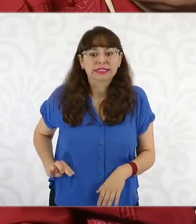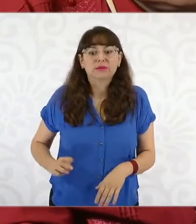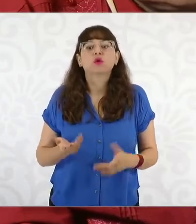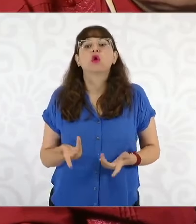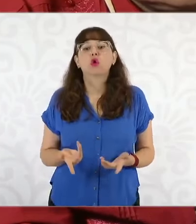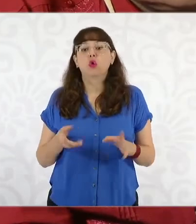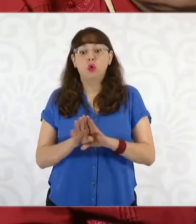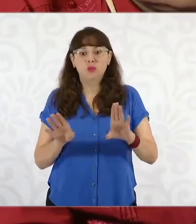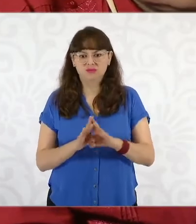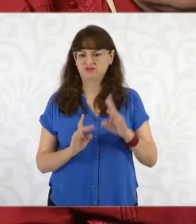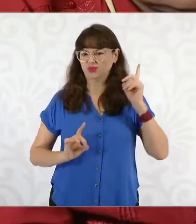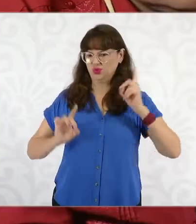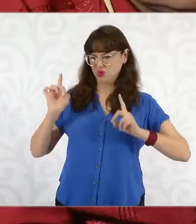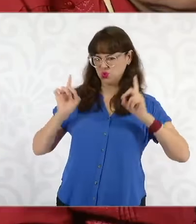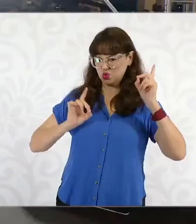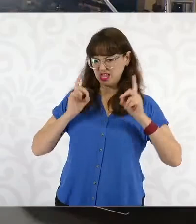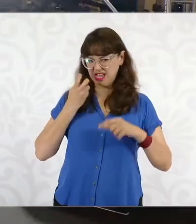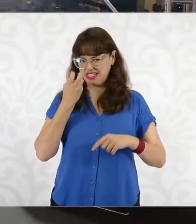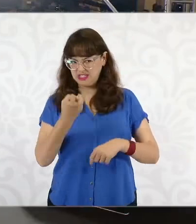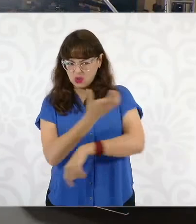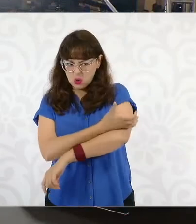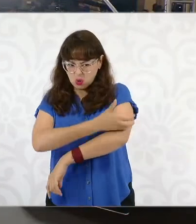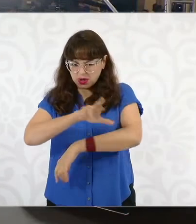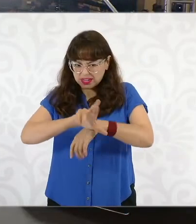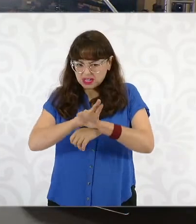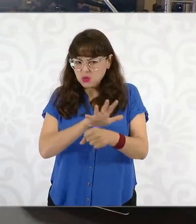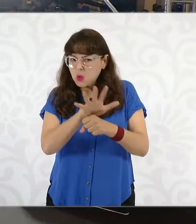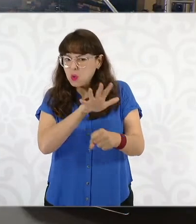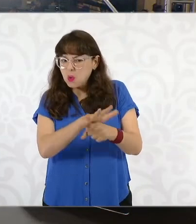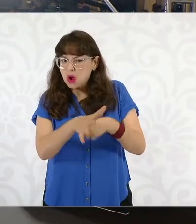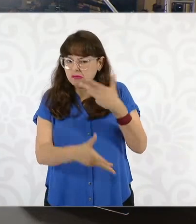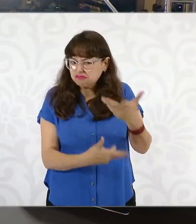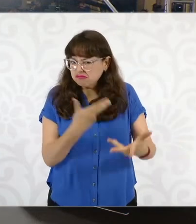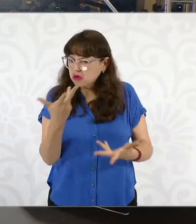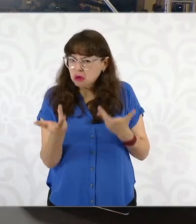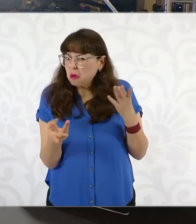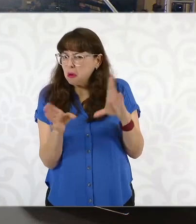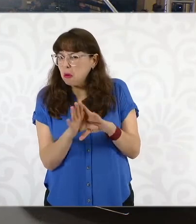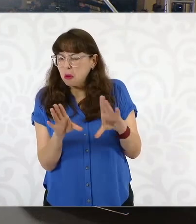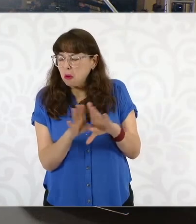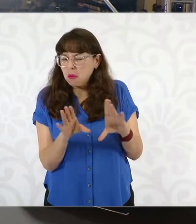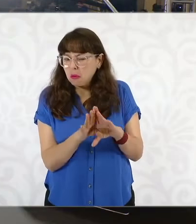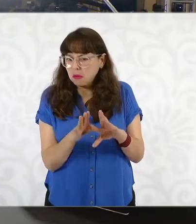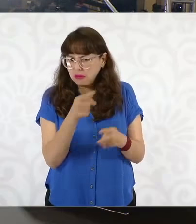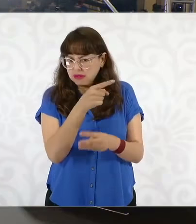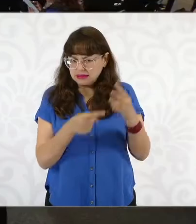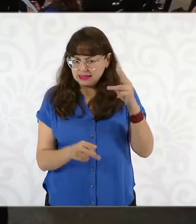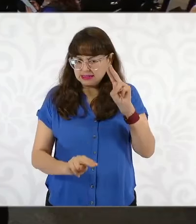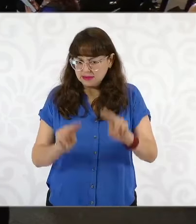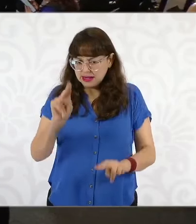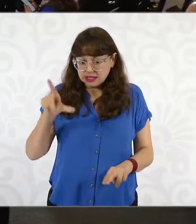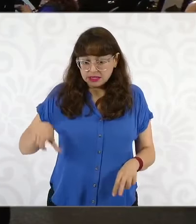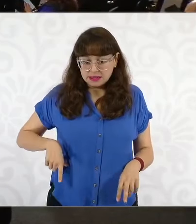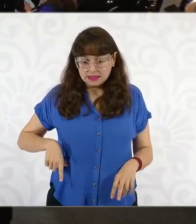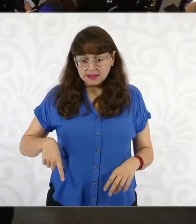pues tienen duda, ¿no?, de esta coordinación que se pudiera dar en estos tres niveles.